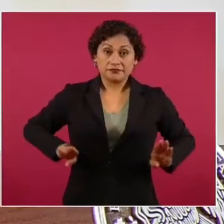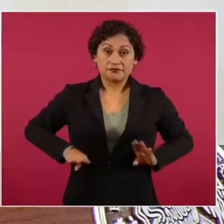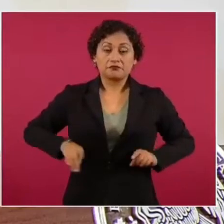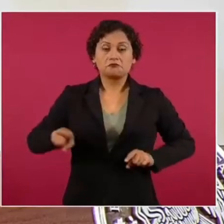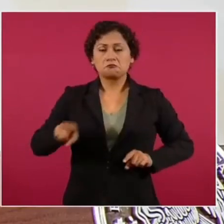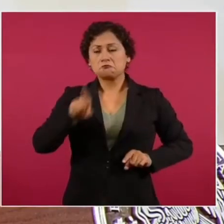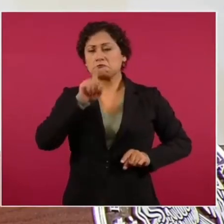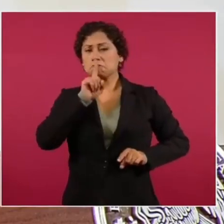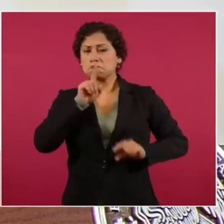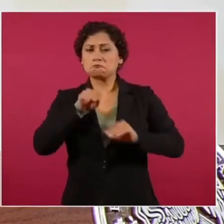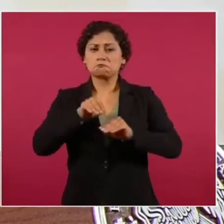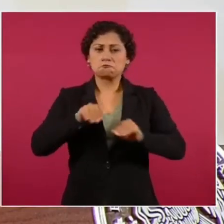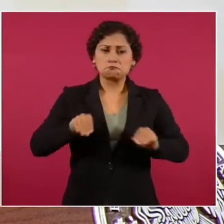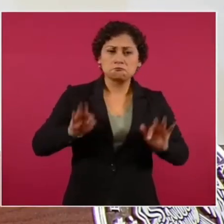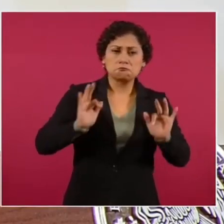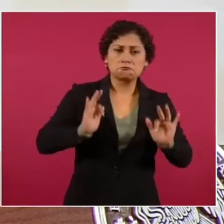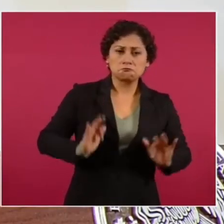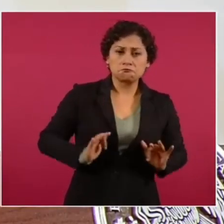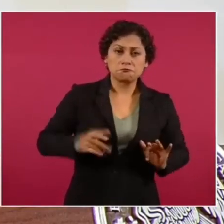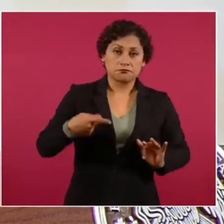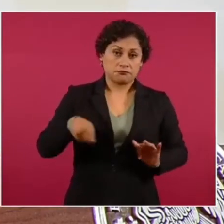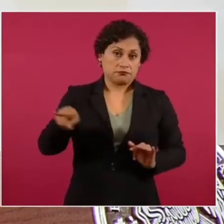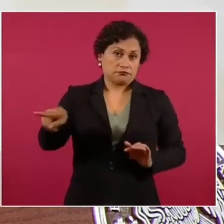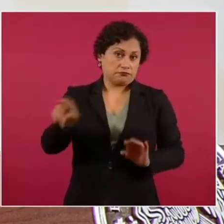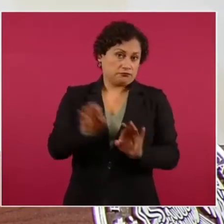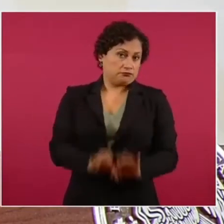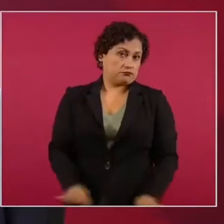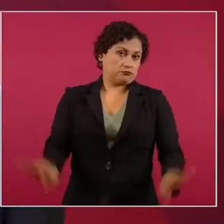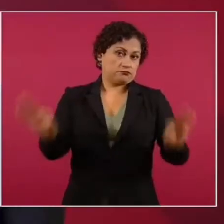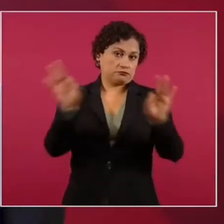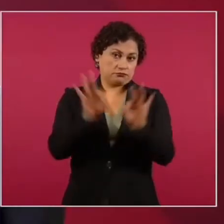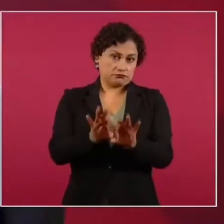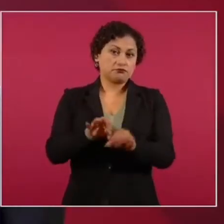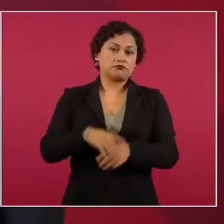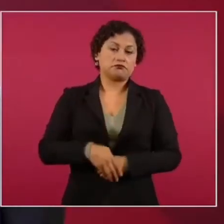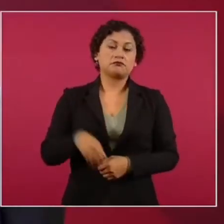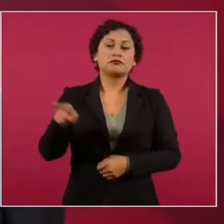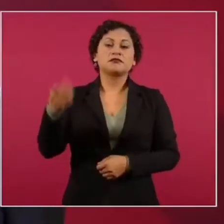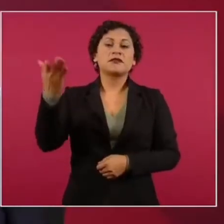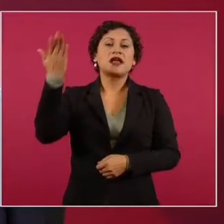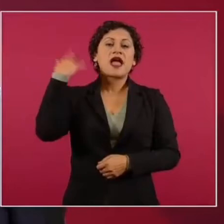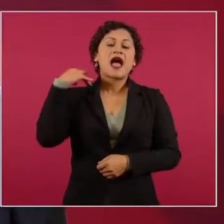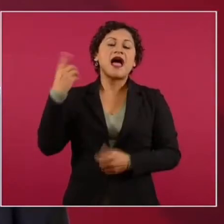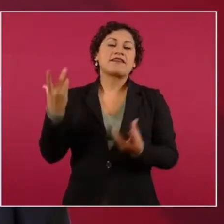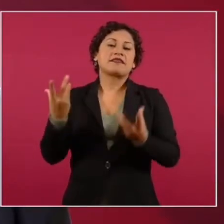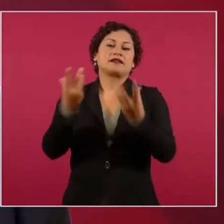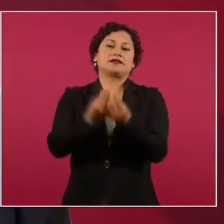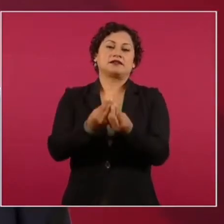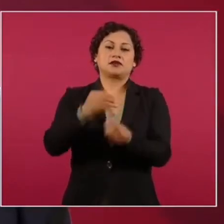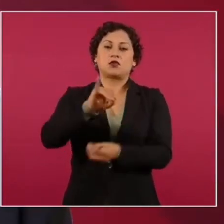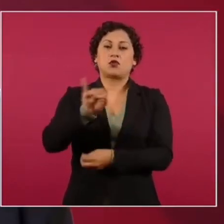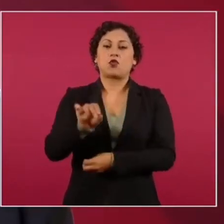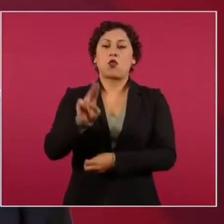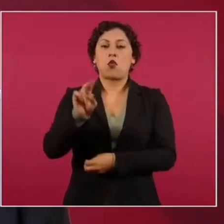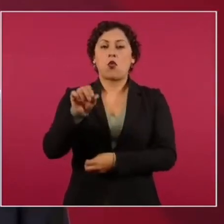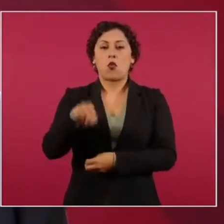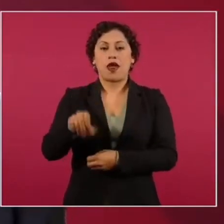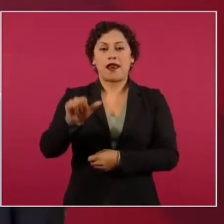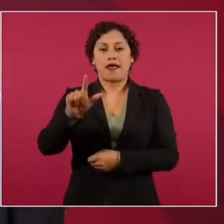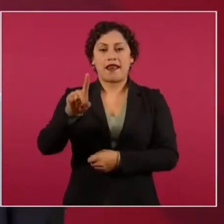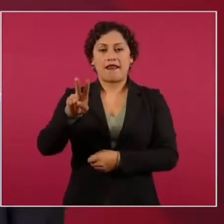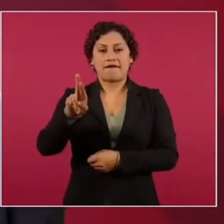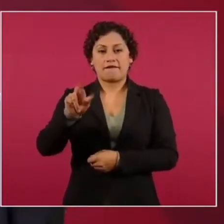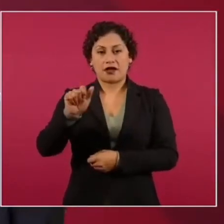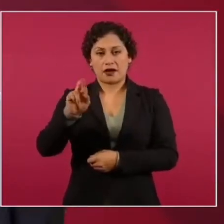moderado pero importante, que estuvo con Juan Álvarez en Guerrero